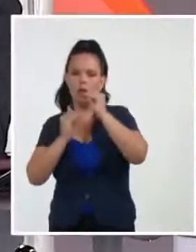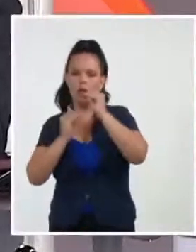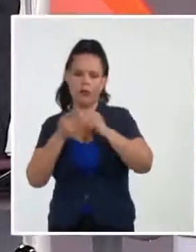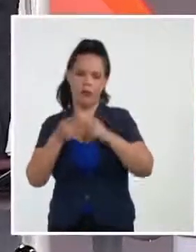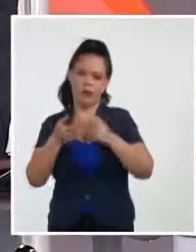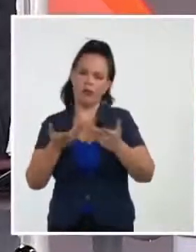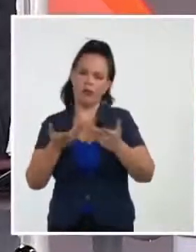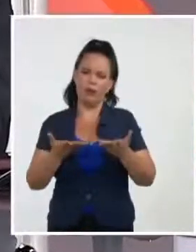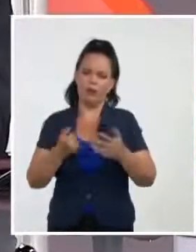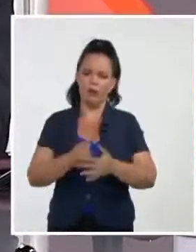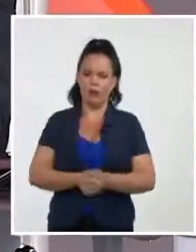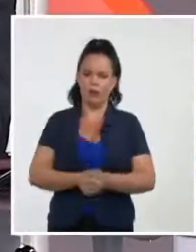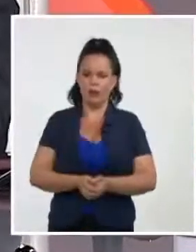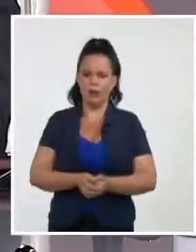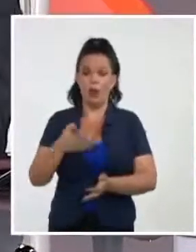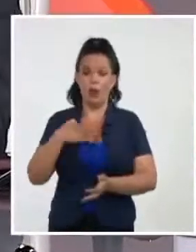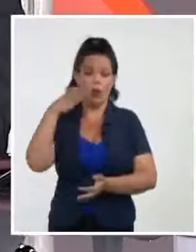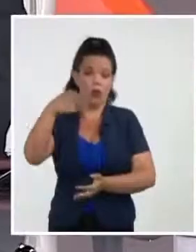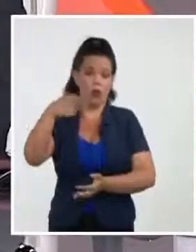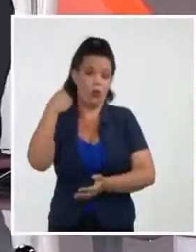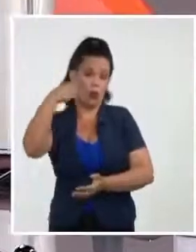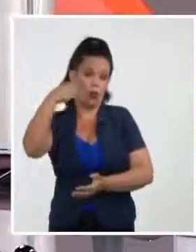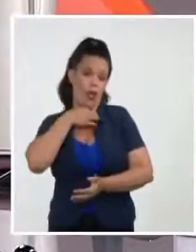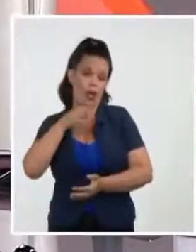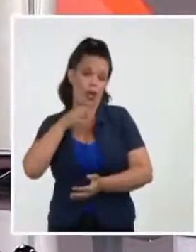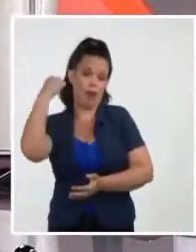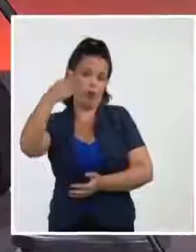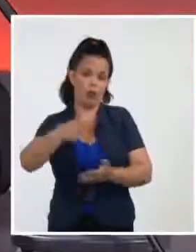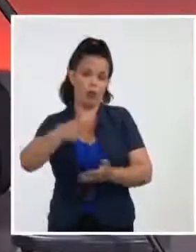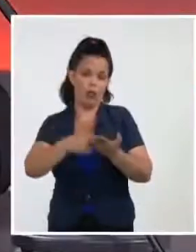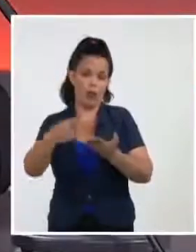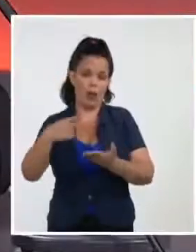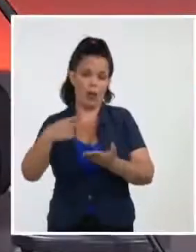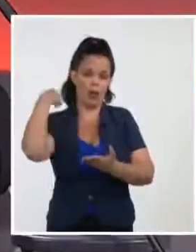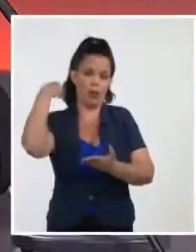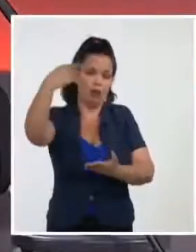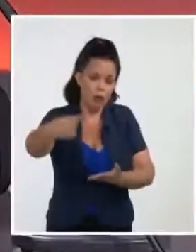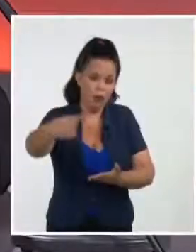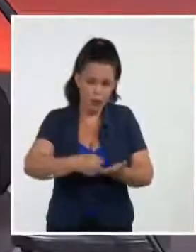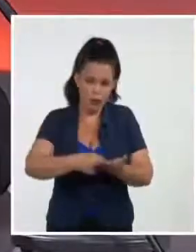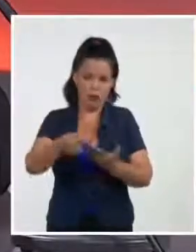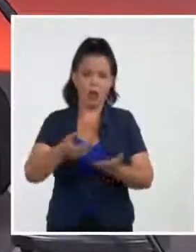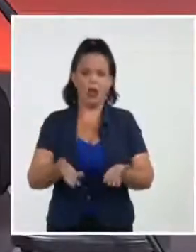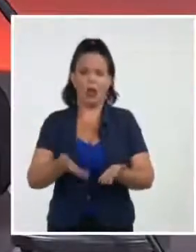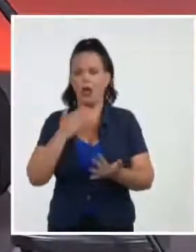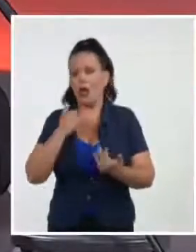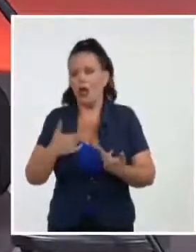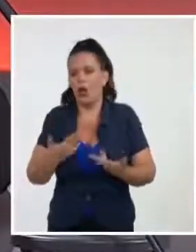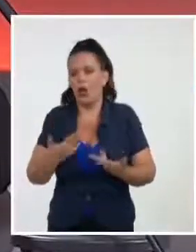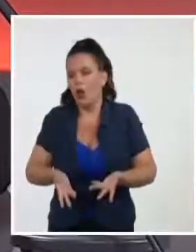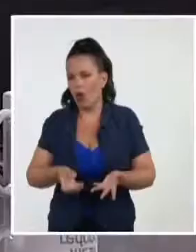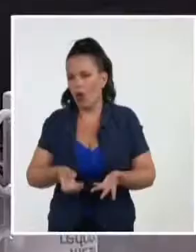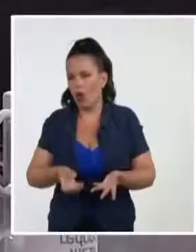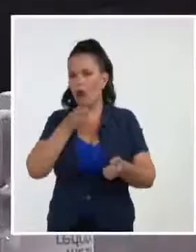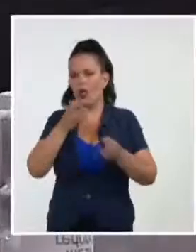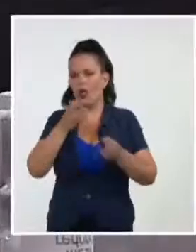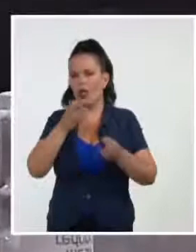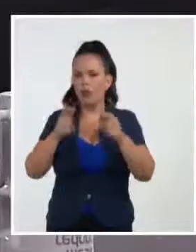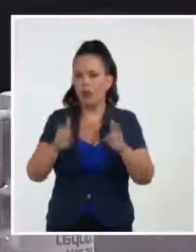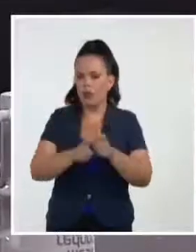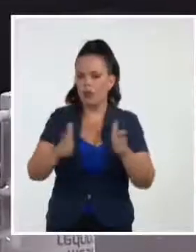puede pasar hacia las próximas semanas con cada una de esas variables por separado, con esas variables actuando de conjunto, qué podemos